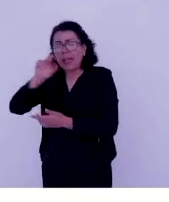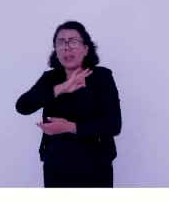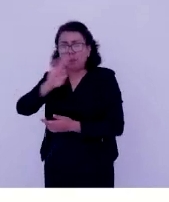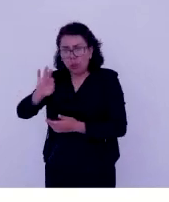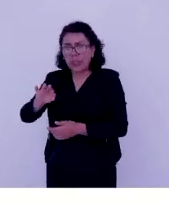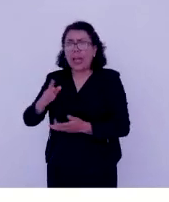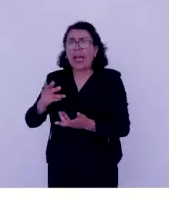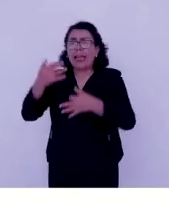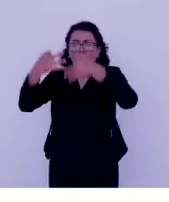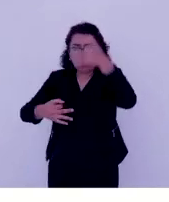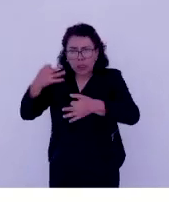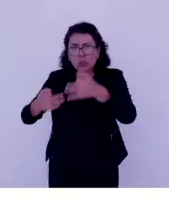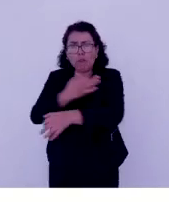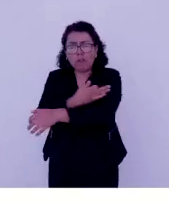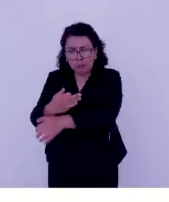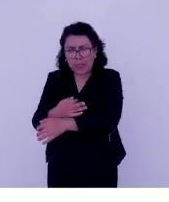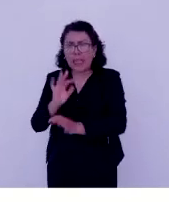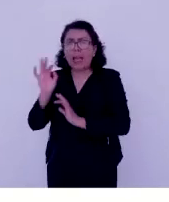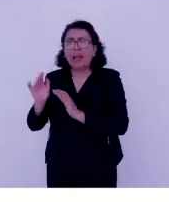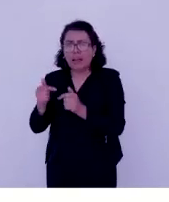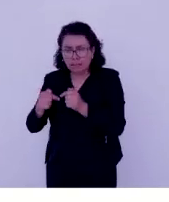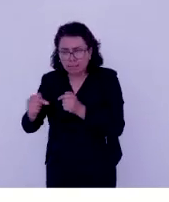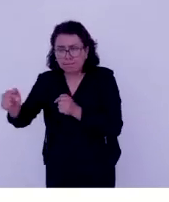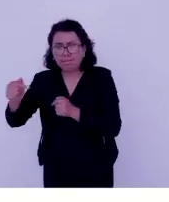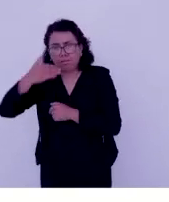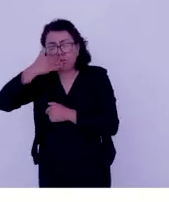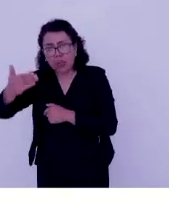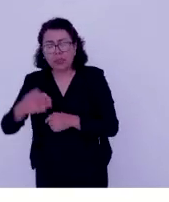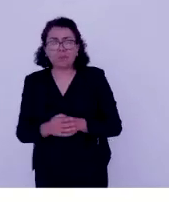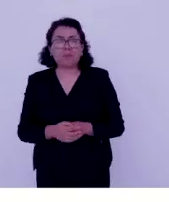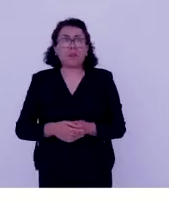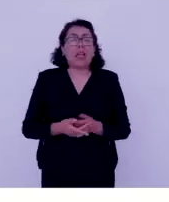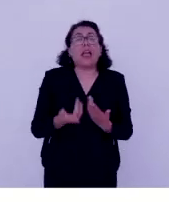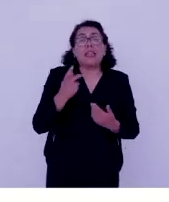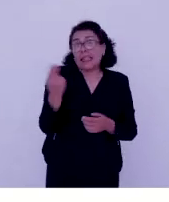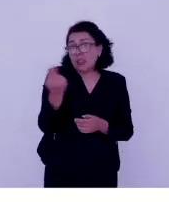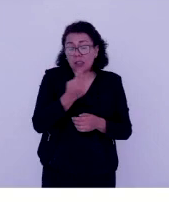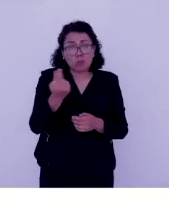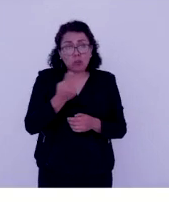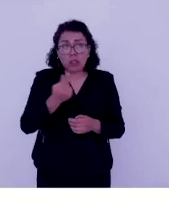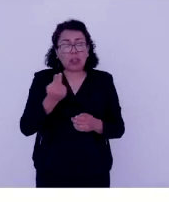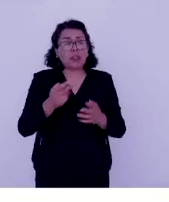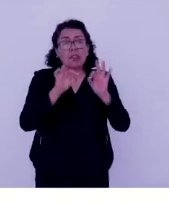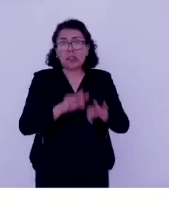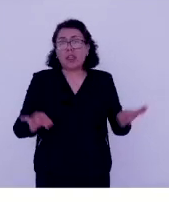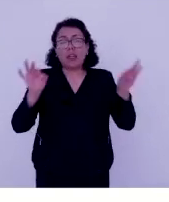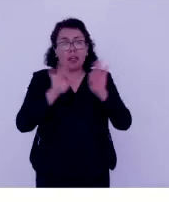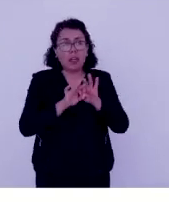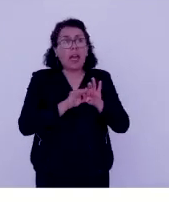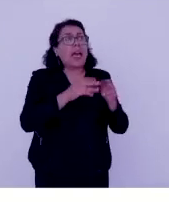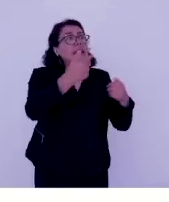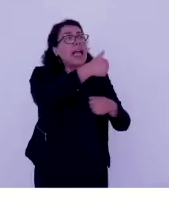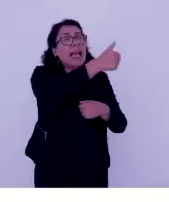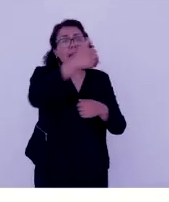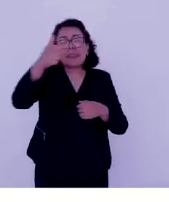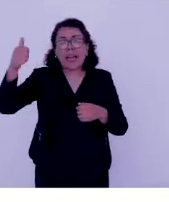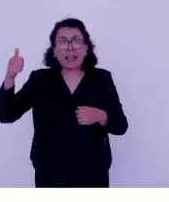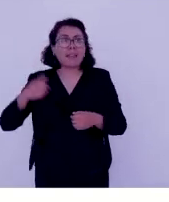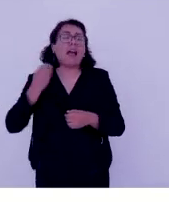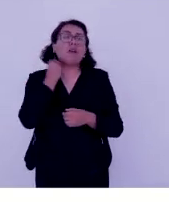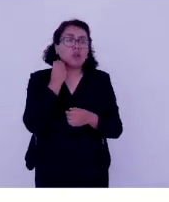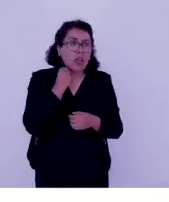materia familiar el incremento de casos jurisdiccionales genera la necesidad de hacer un llamado al Foro de abogados y a la